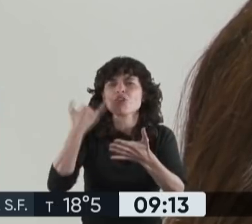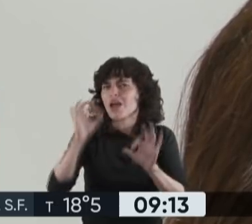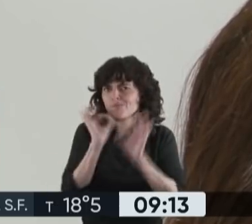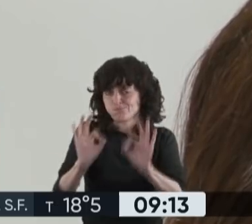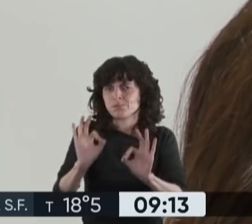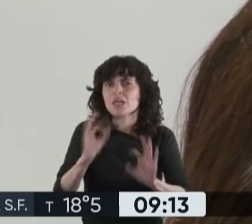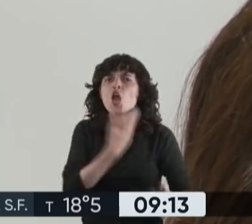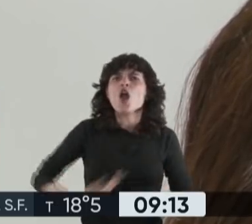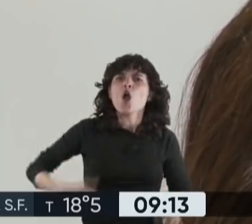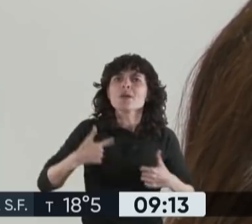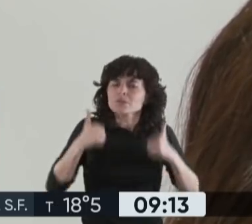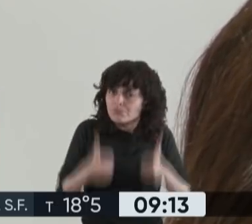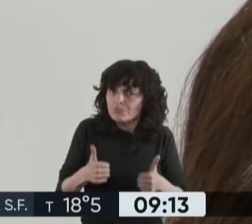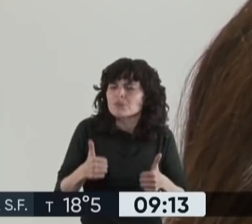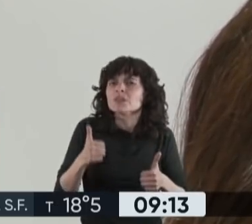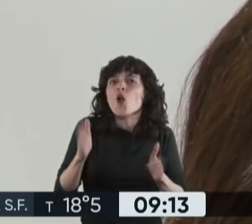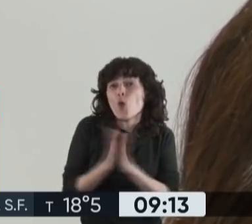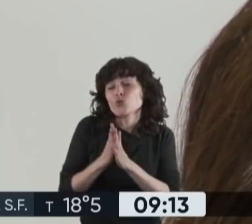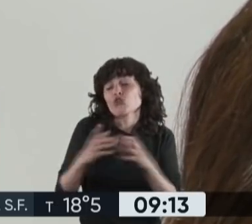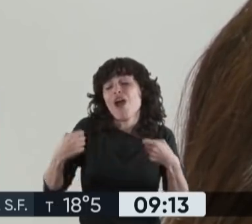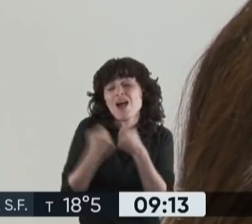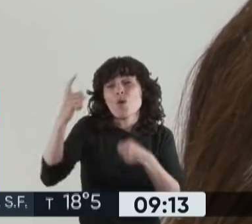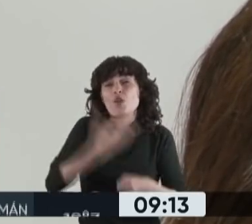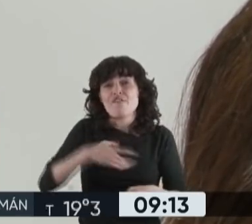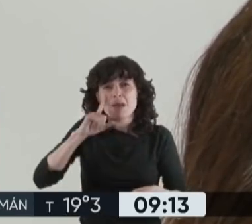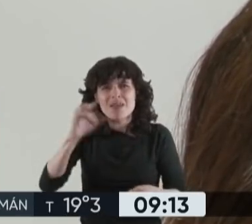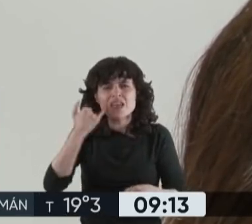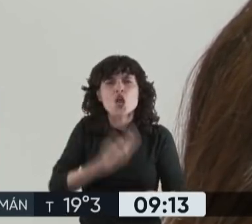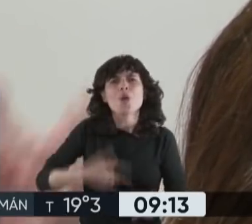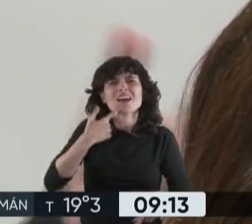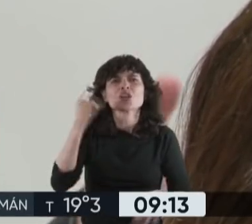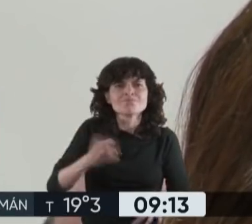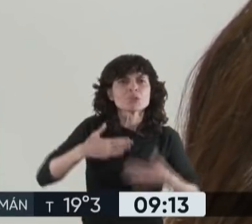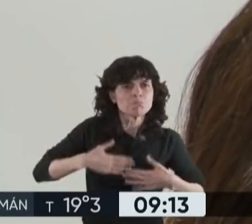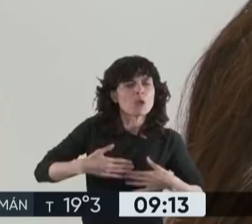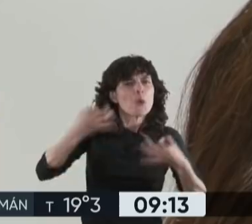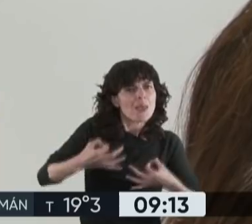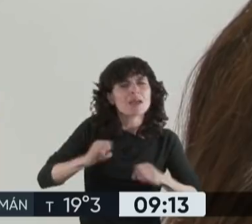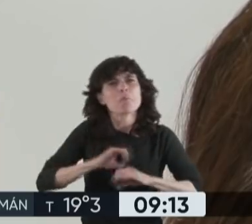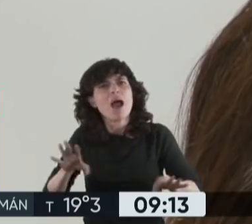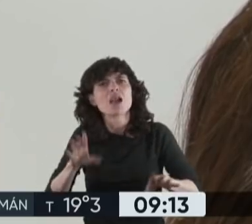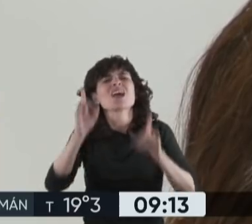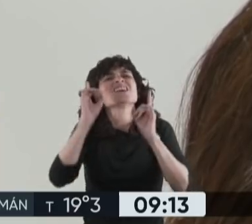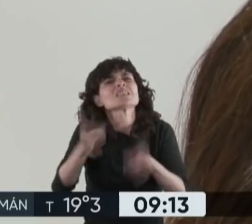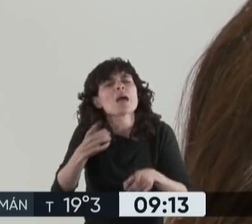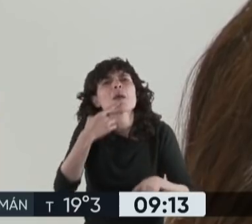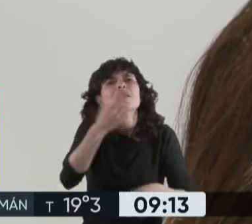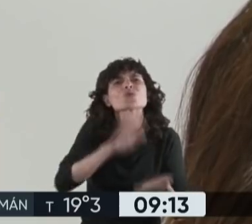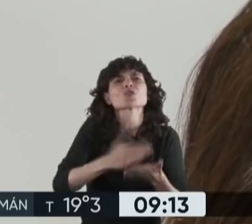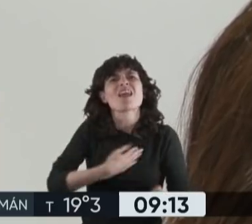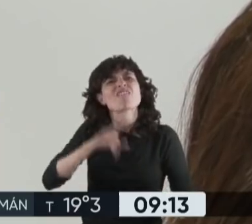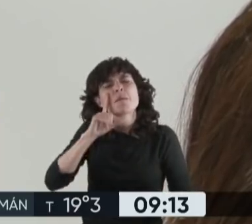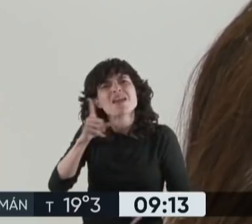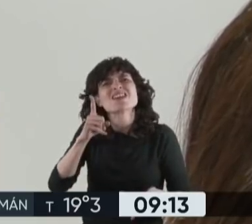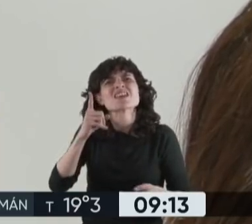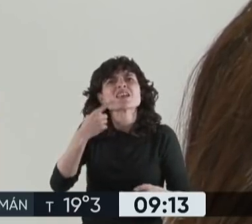finalmente llegó al Congreso sobre el acuerdo con el FMI, y también preguntarte si había una exigencia del BOAR, del FMI,